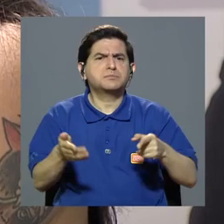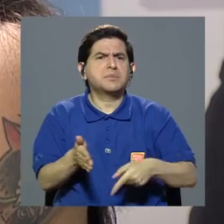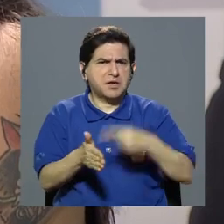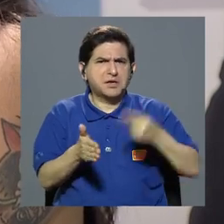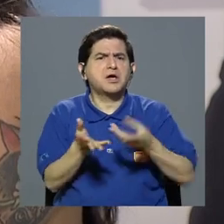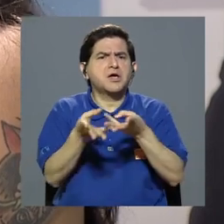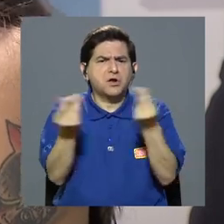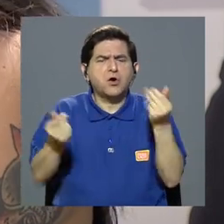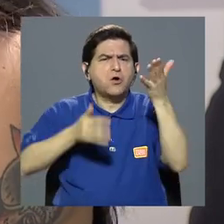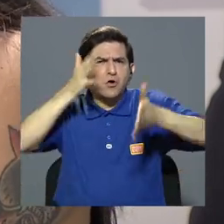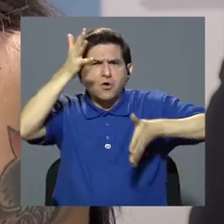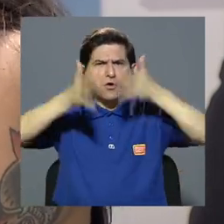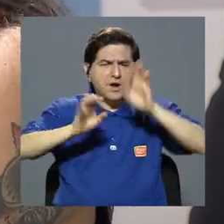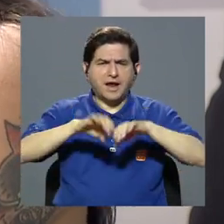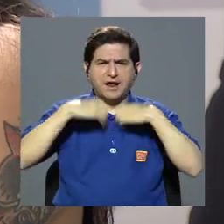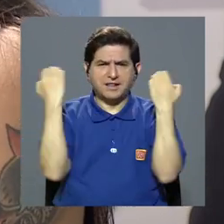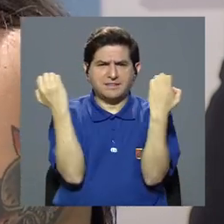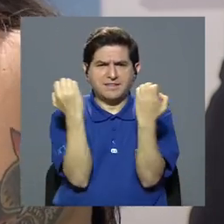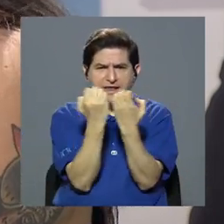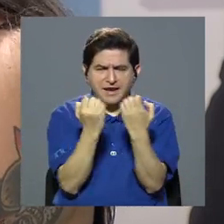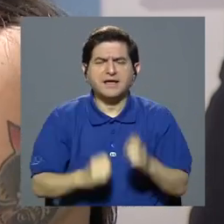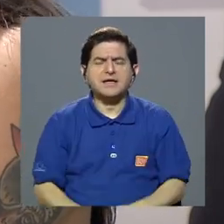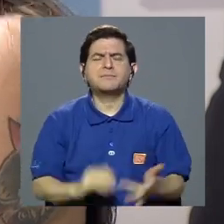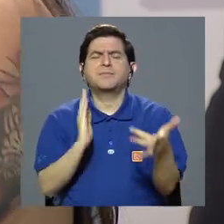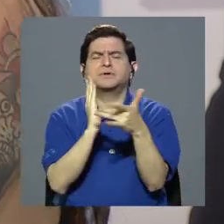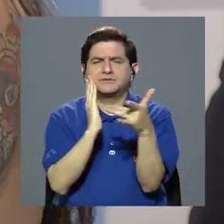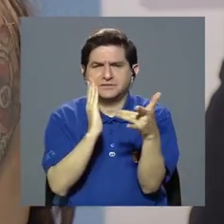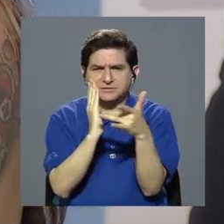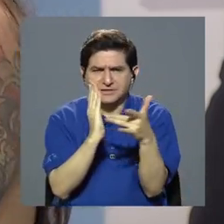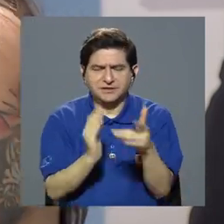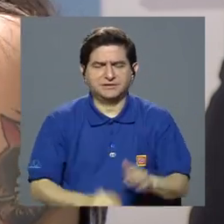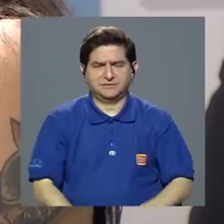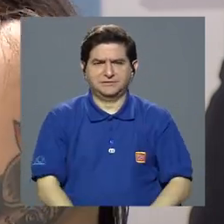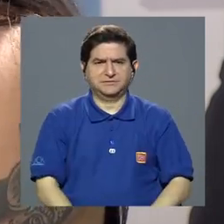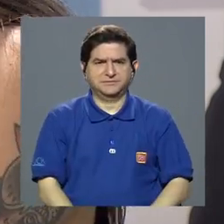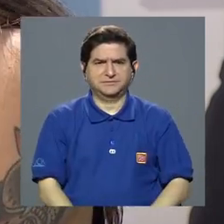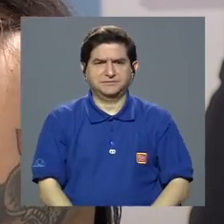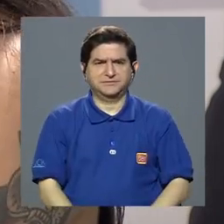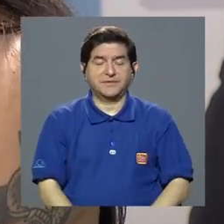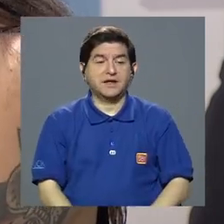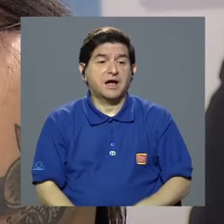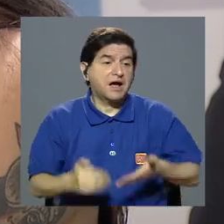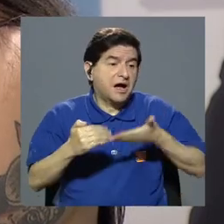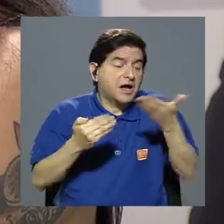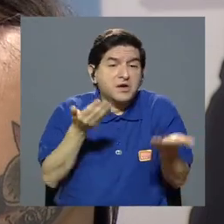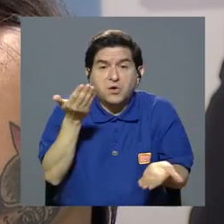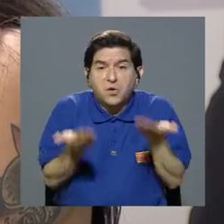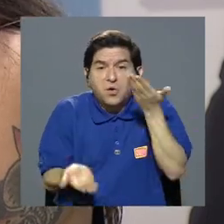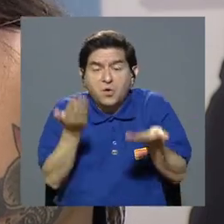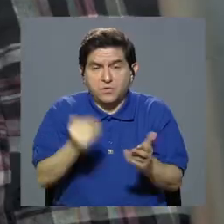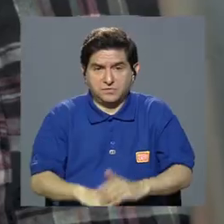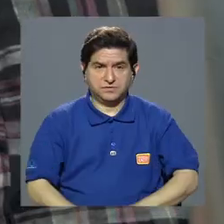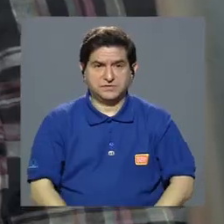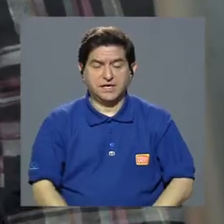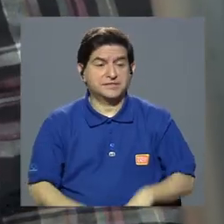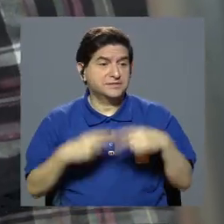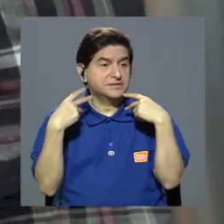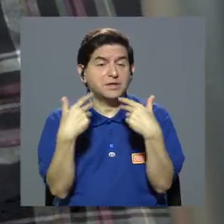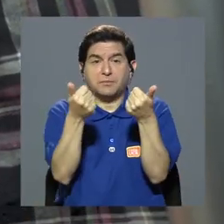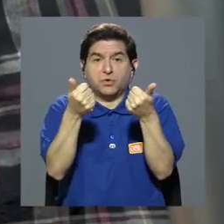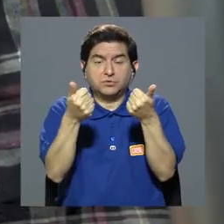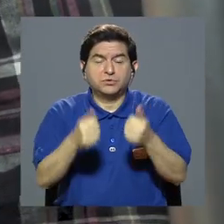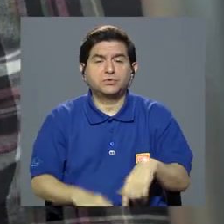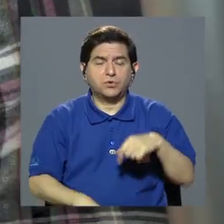muchas cosas que podemos solucionar con la creatividad del equipo técnico de la capacidad técnica de nuestro equipo verdad sí hay muchas cosas que por